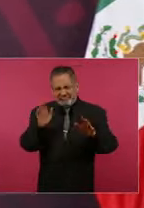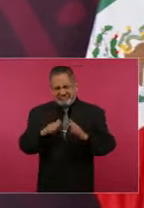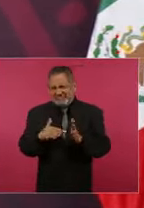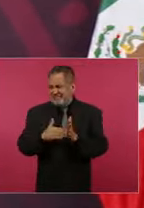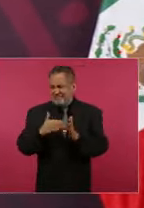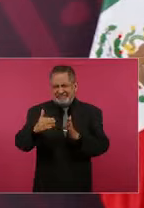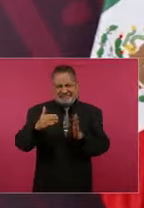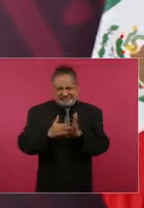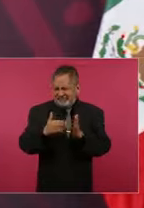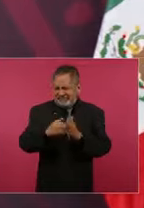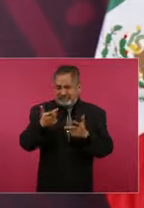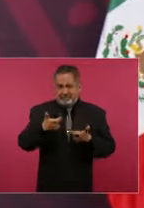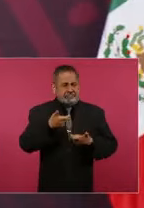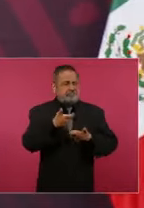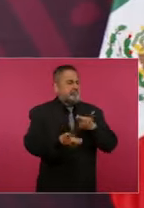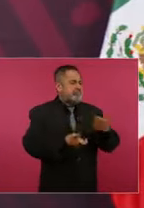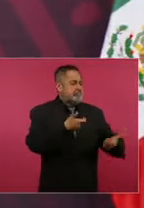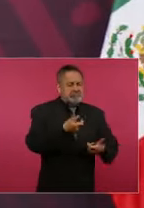miles de millones de pesos